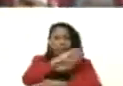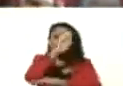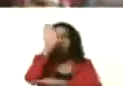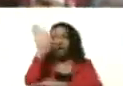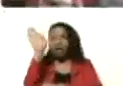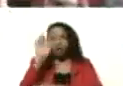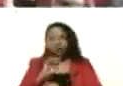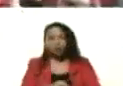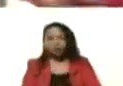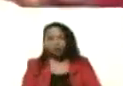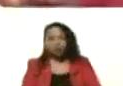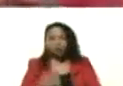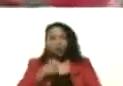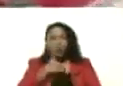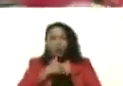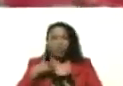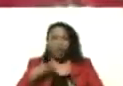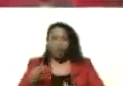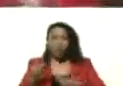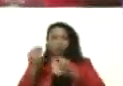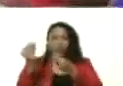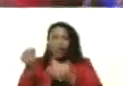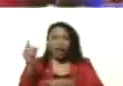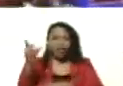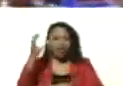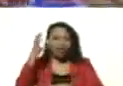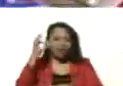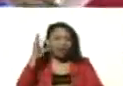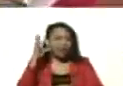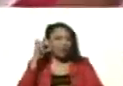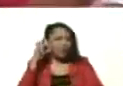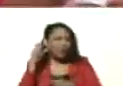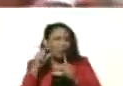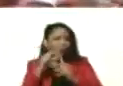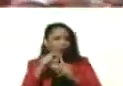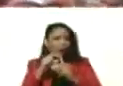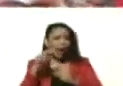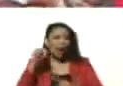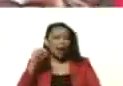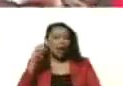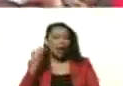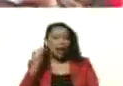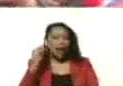Y quiero entregar a estas mujeres, cuando escuchamos a Nay